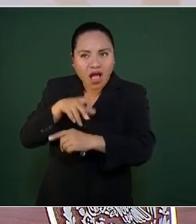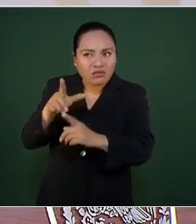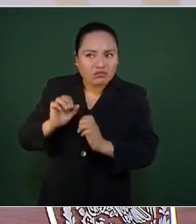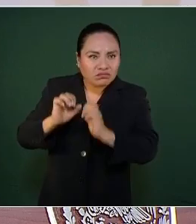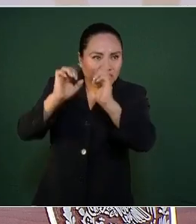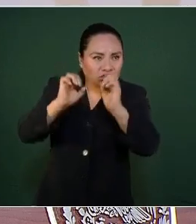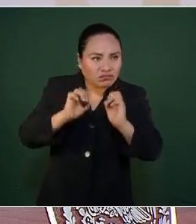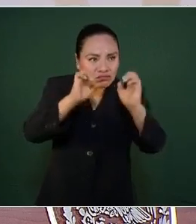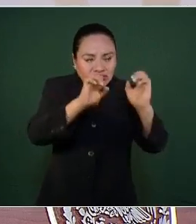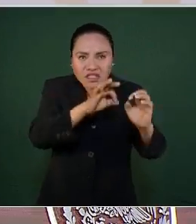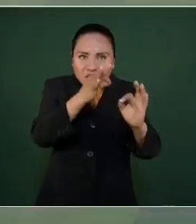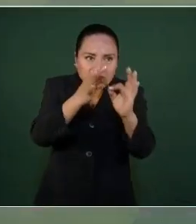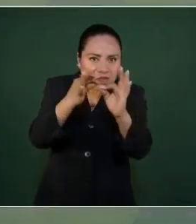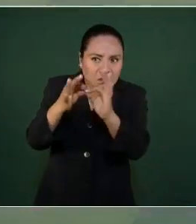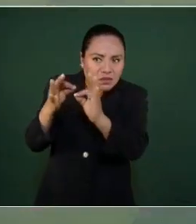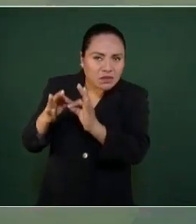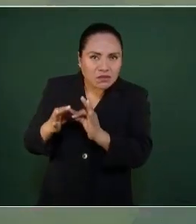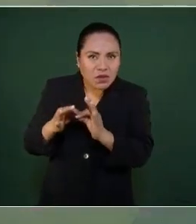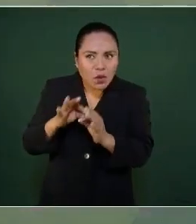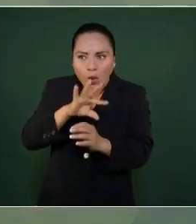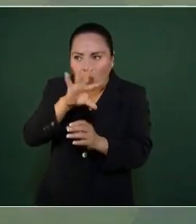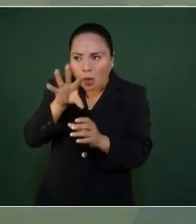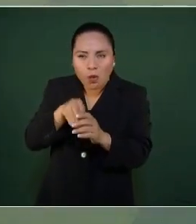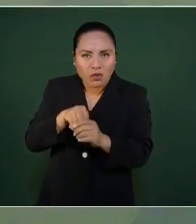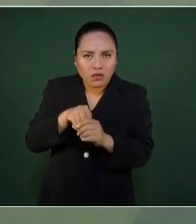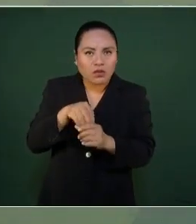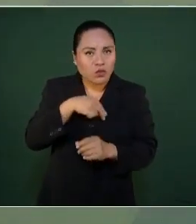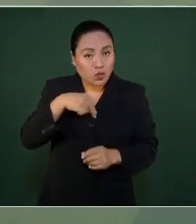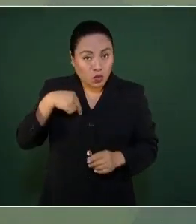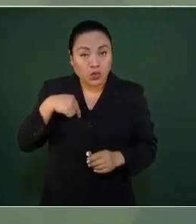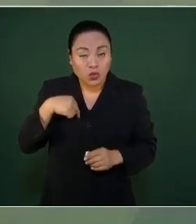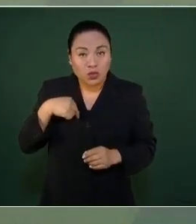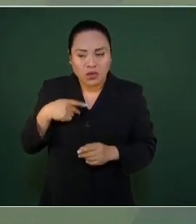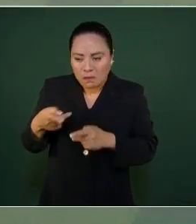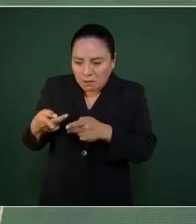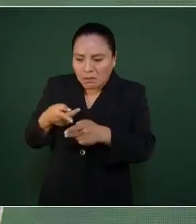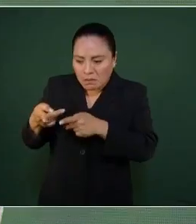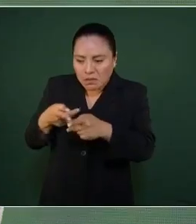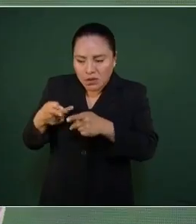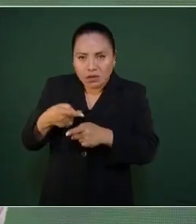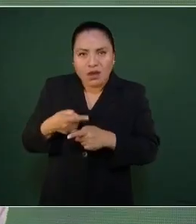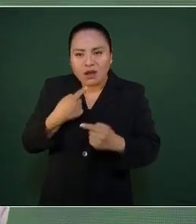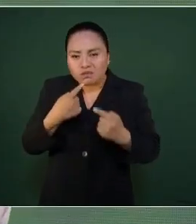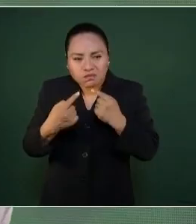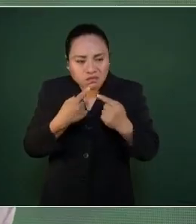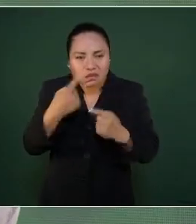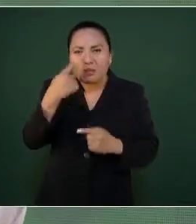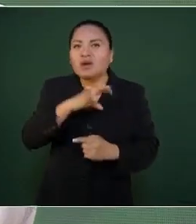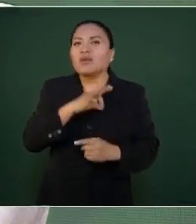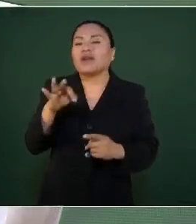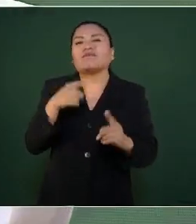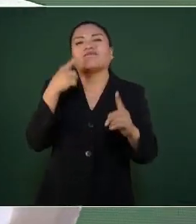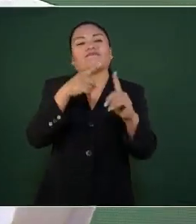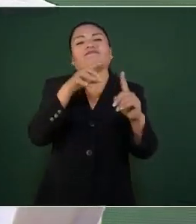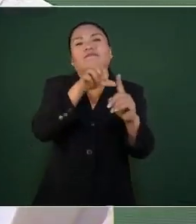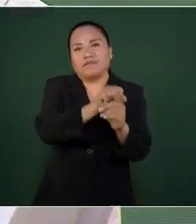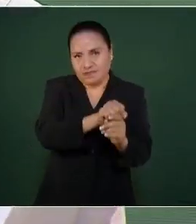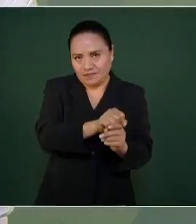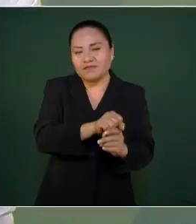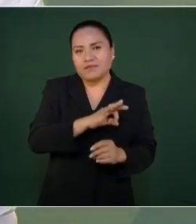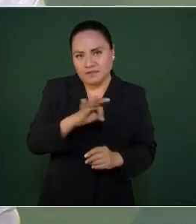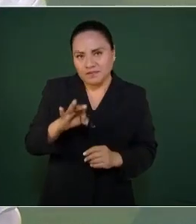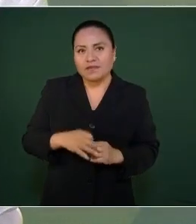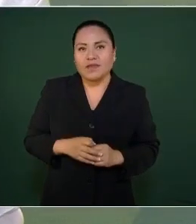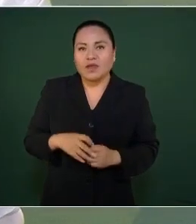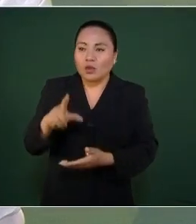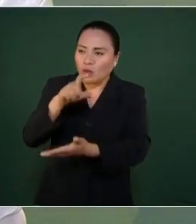Y estamos tomando una serie de medidas para lograr. Se están comprando